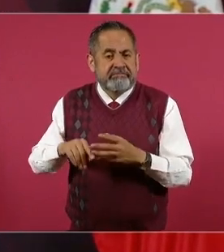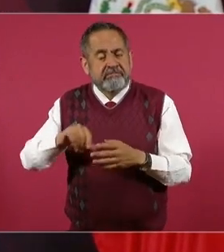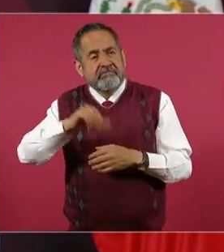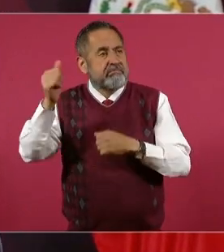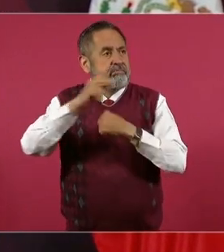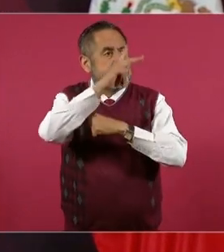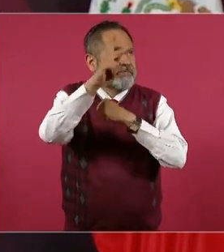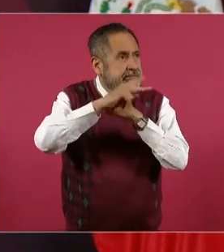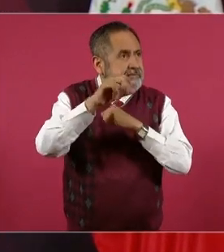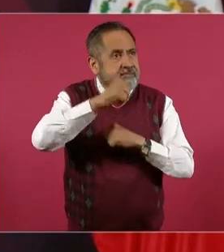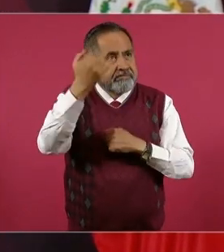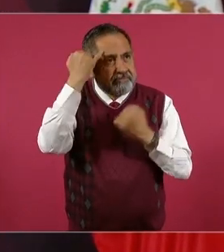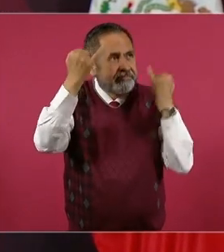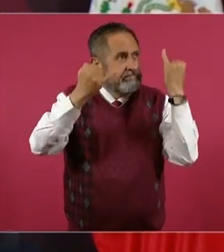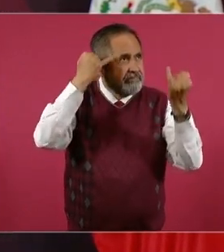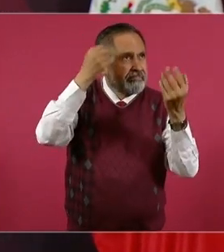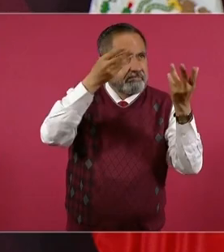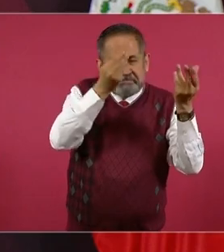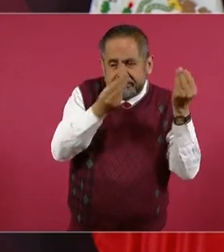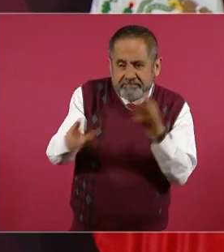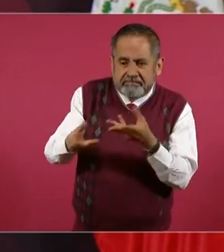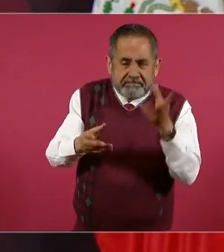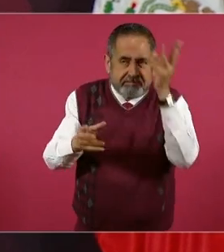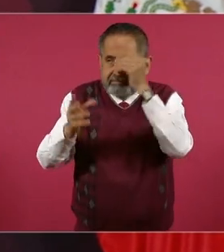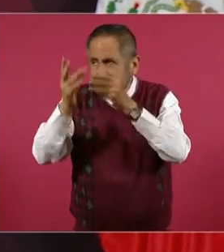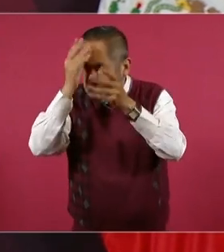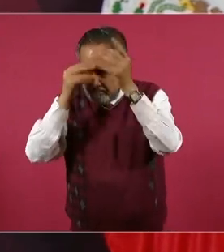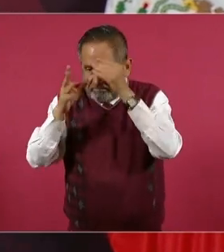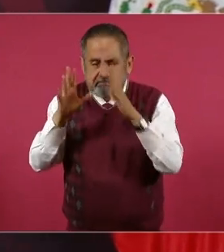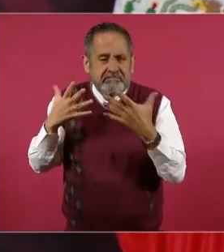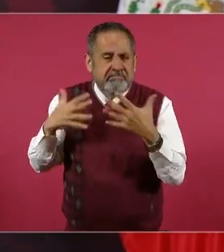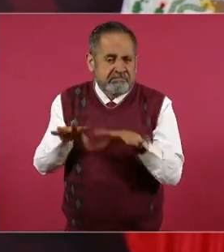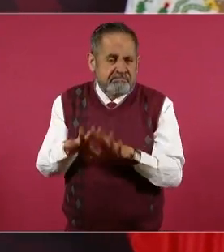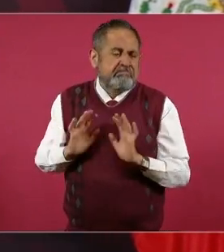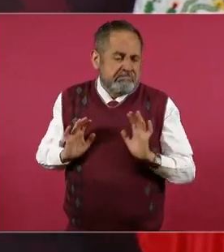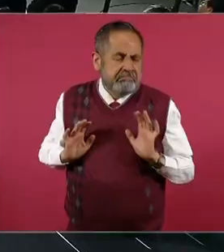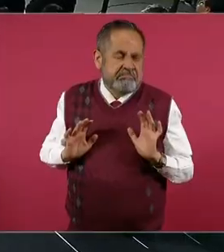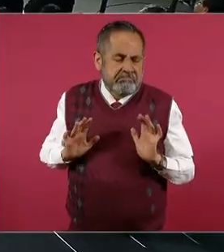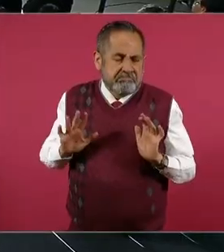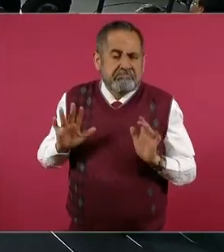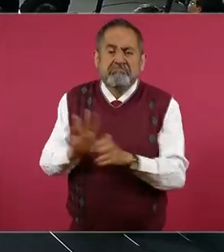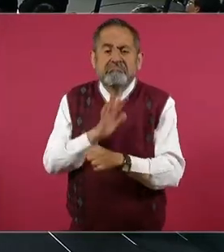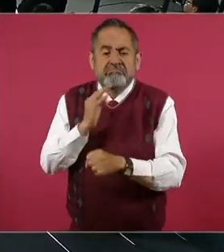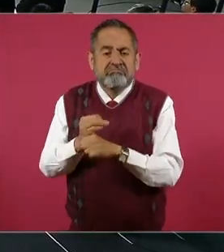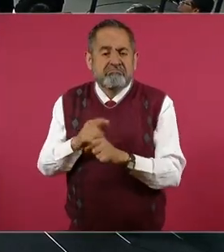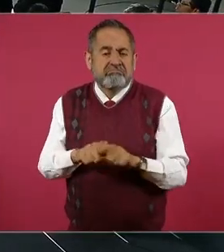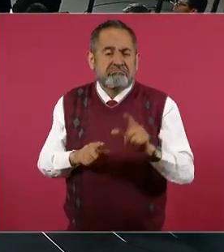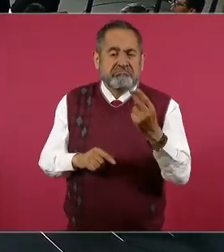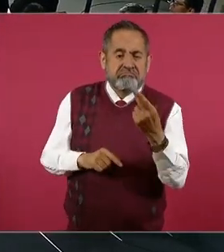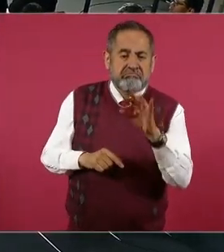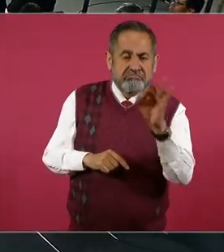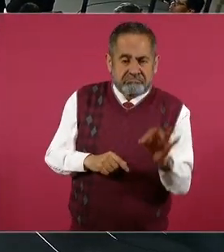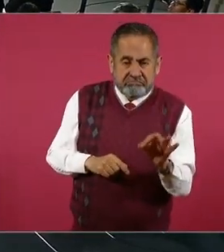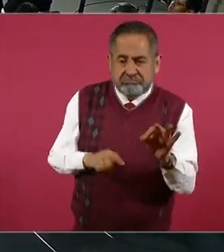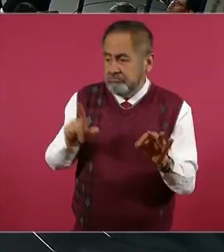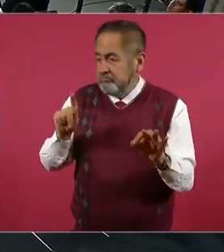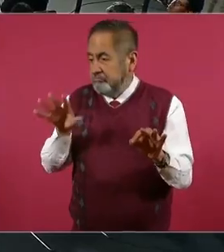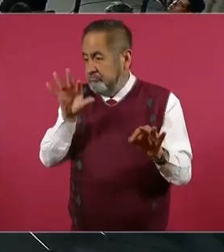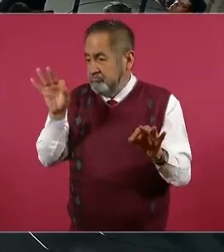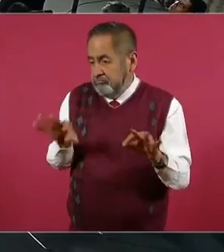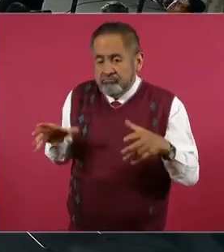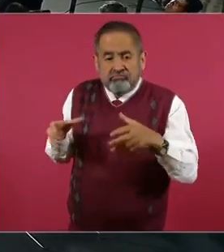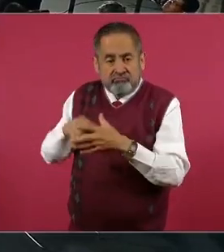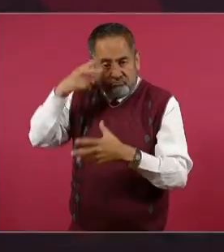occidentales, europeas. Eso es el México de hoy, ese es el pueblo de México hoy.